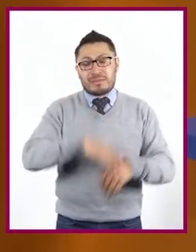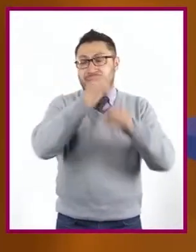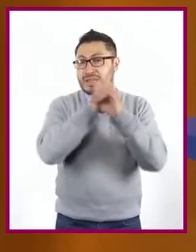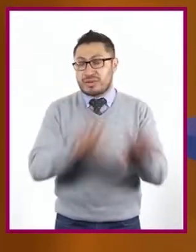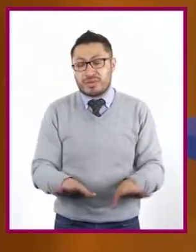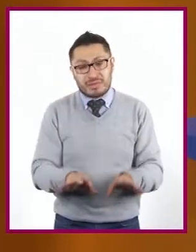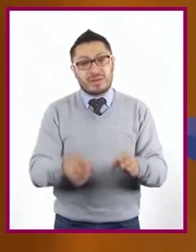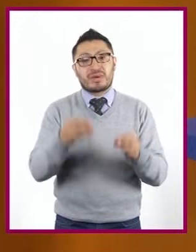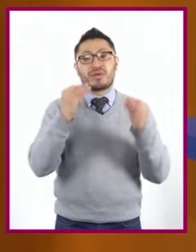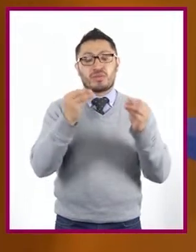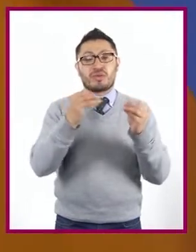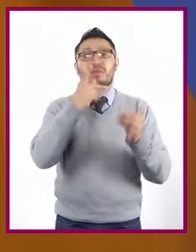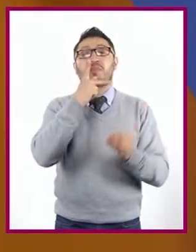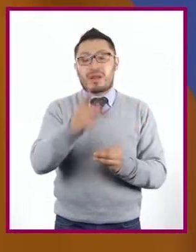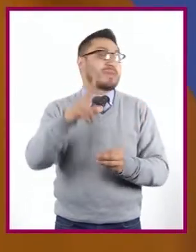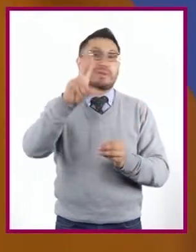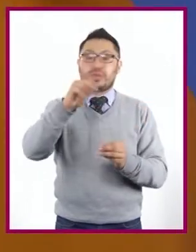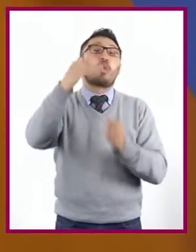menor número de palabras.